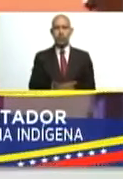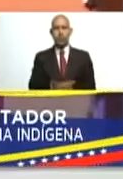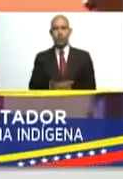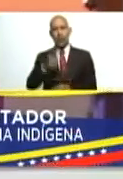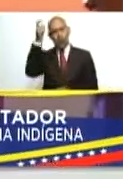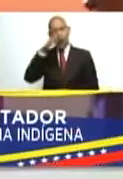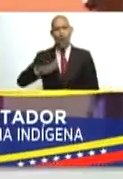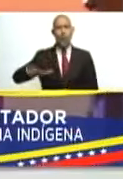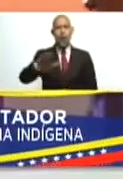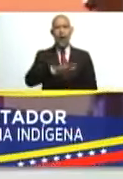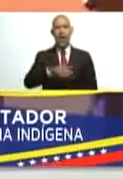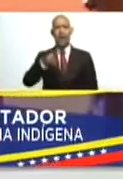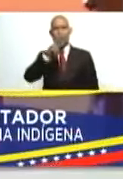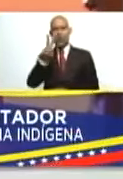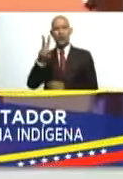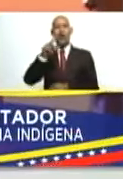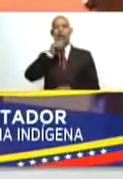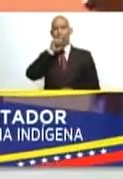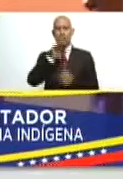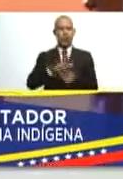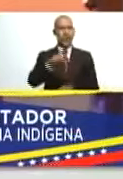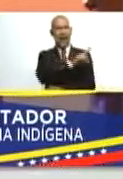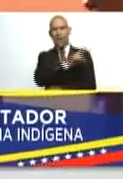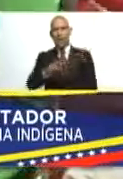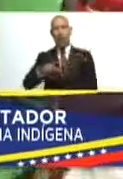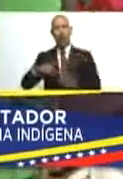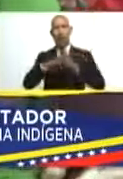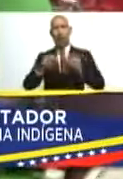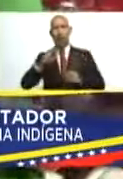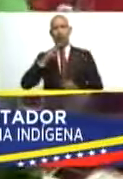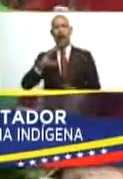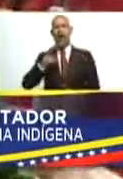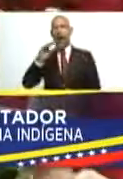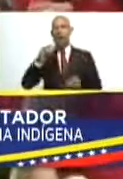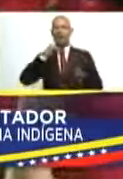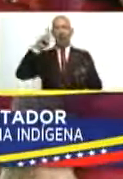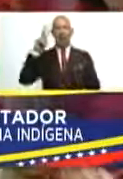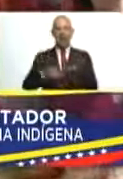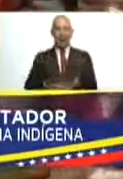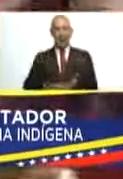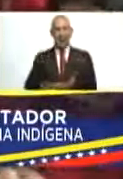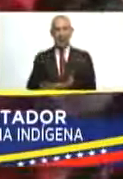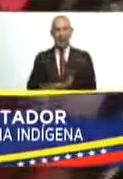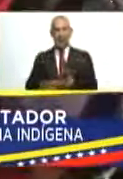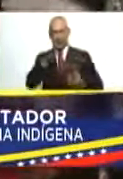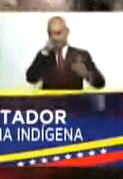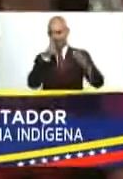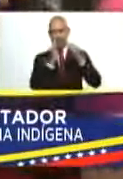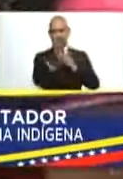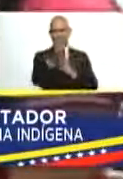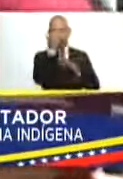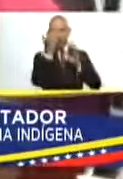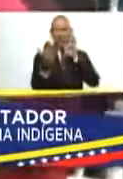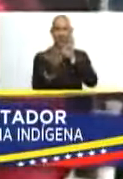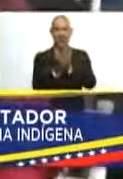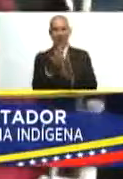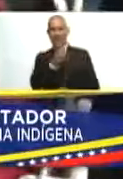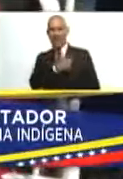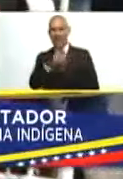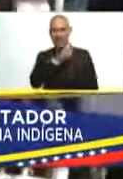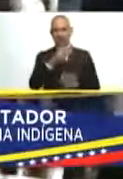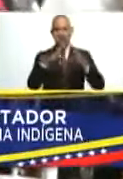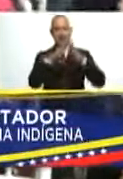pueblo de Venezuela, que le decimos la verdad al fascismo, al neofascismo, a los racistas, a los